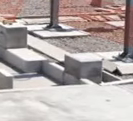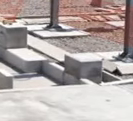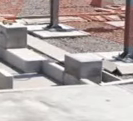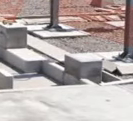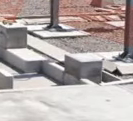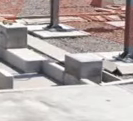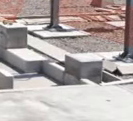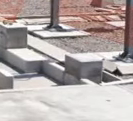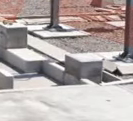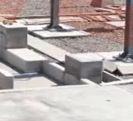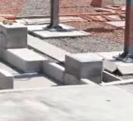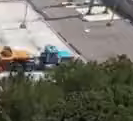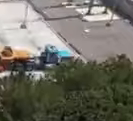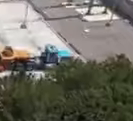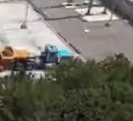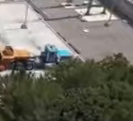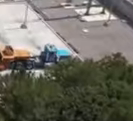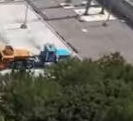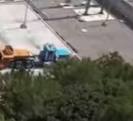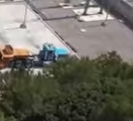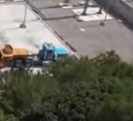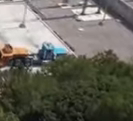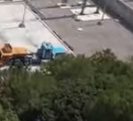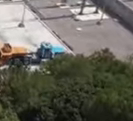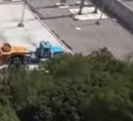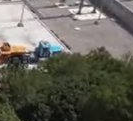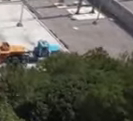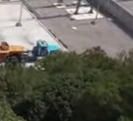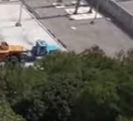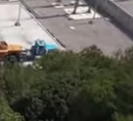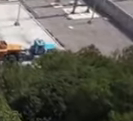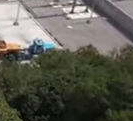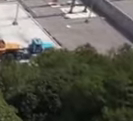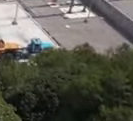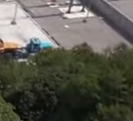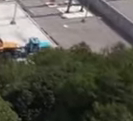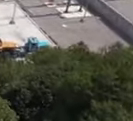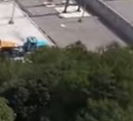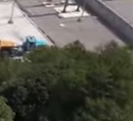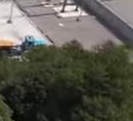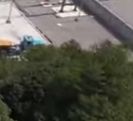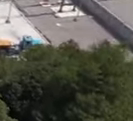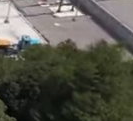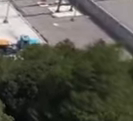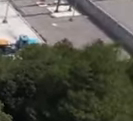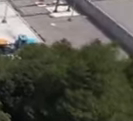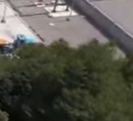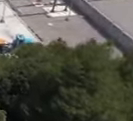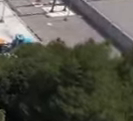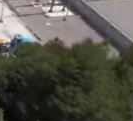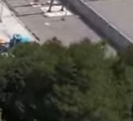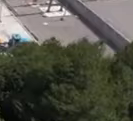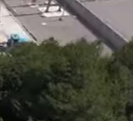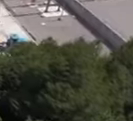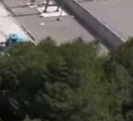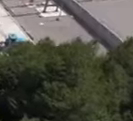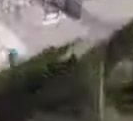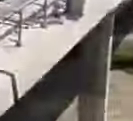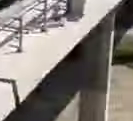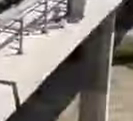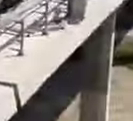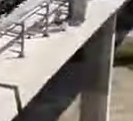capacidad para abastecer la totalidad de la demanda eléctrica de trenes e instalaciones a lo largo de los 58 kilómetros de la